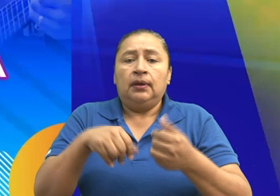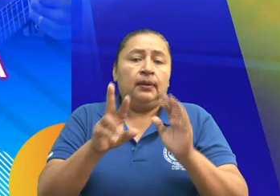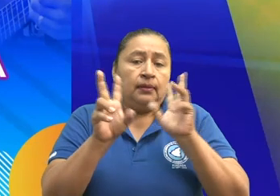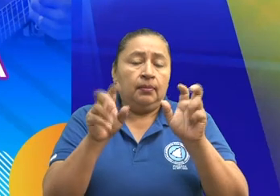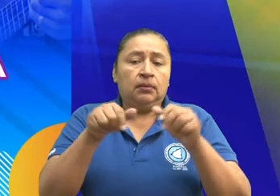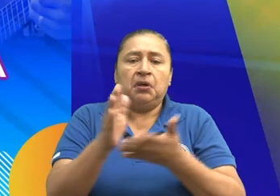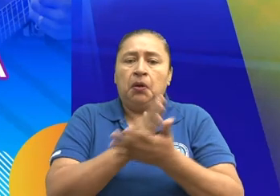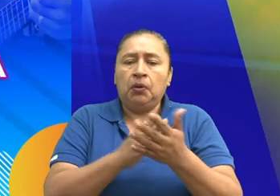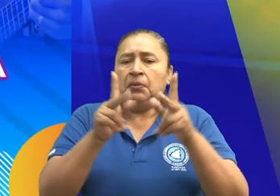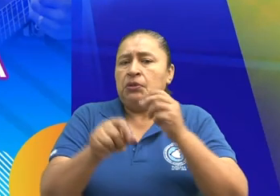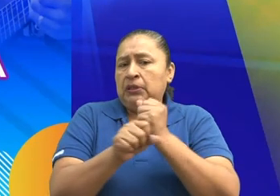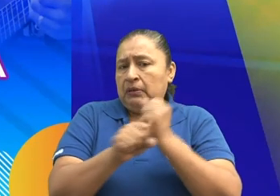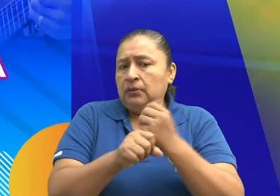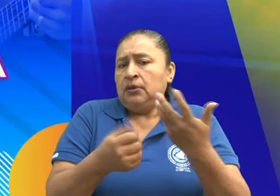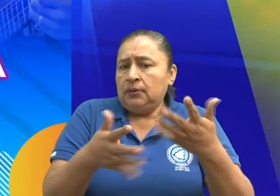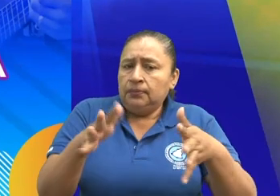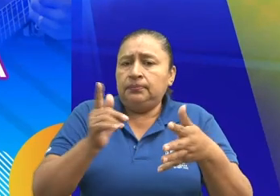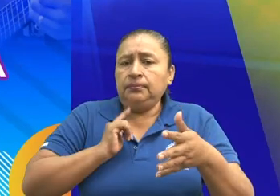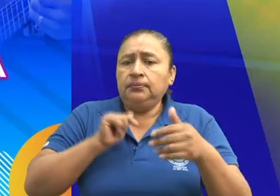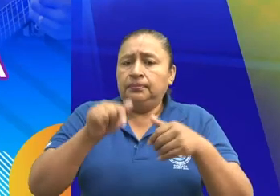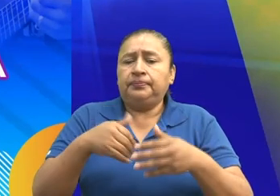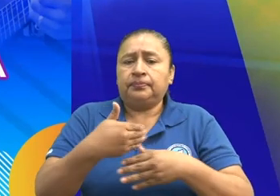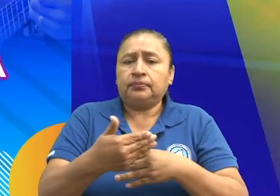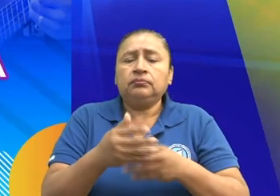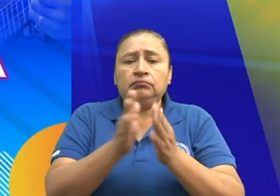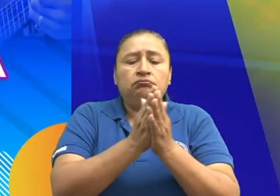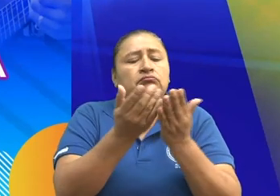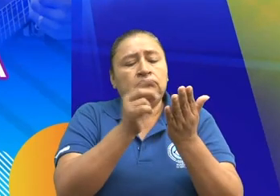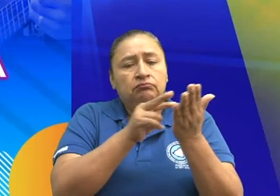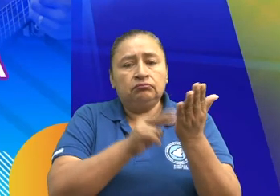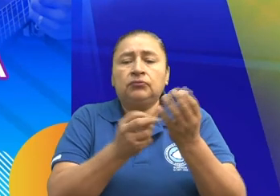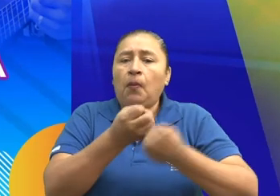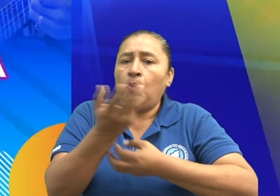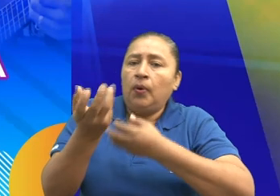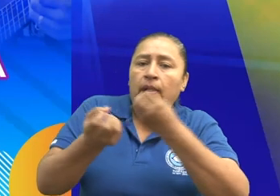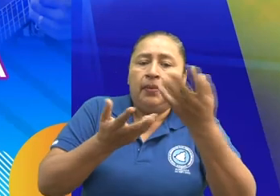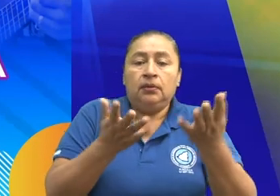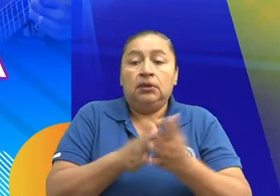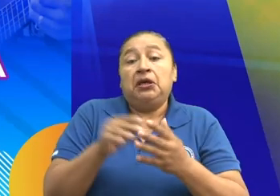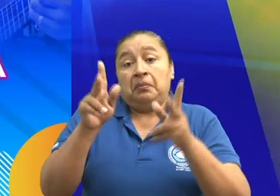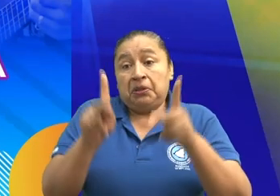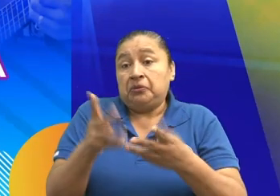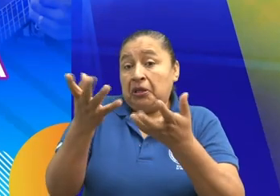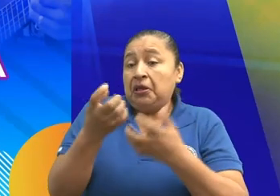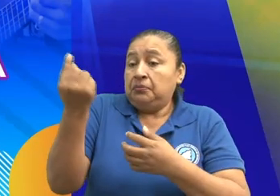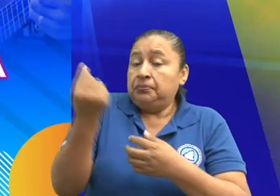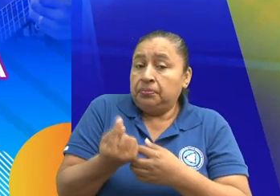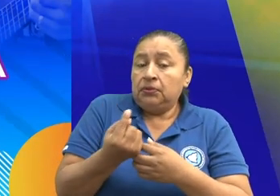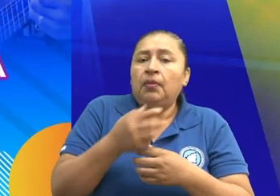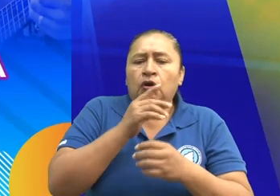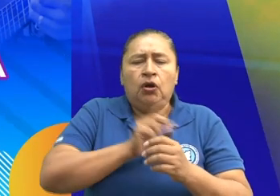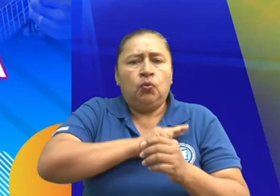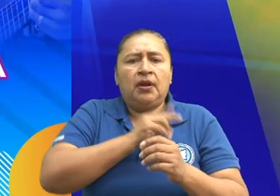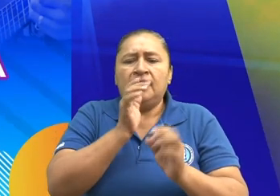a unos cuantos trabajadores, vamos a tener lectura de poesía. Y si el público quiere, vamos a tener también una niñita